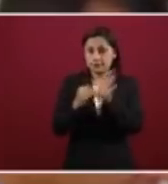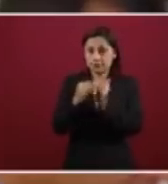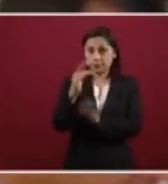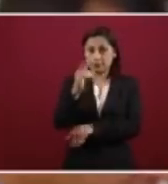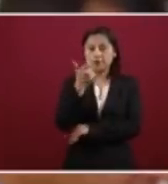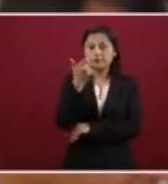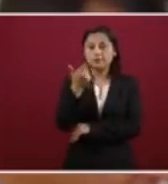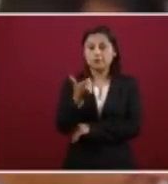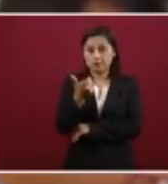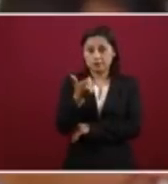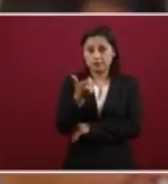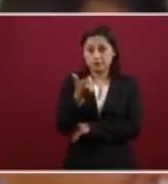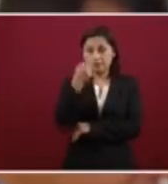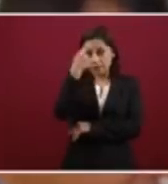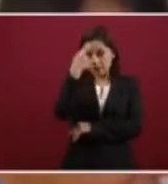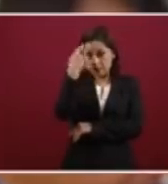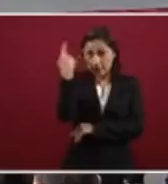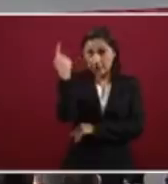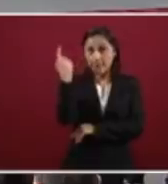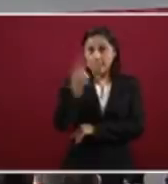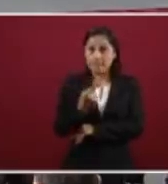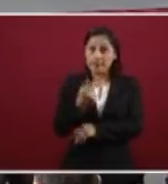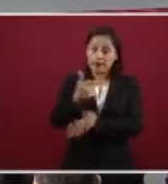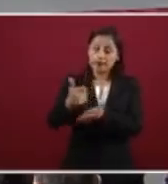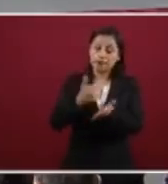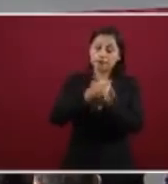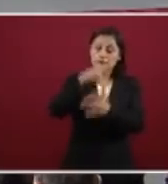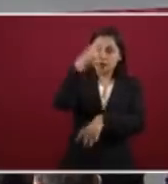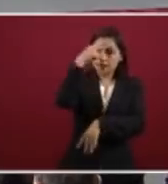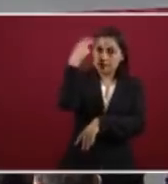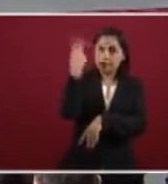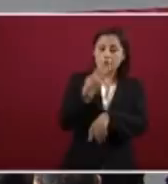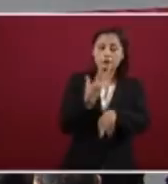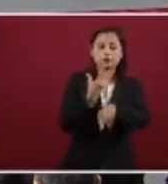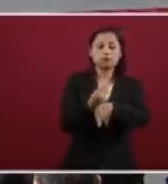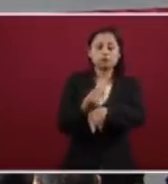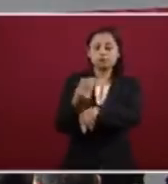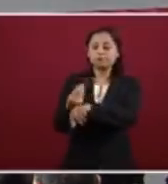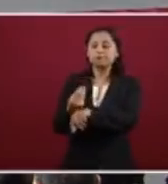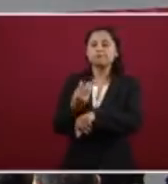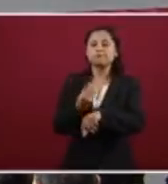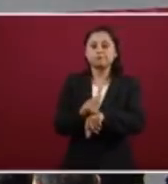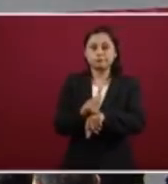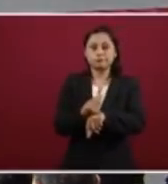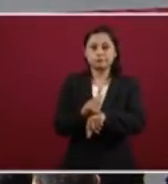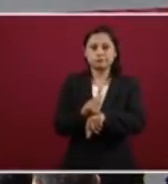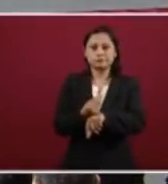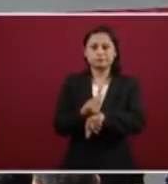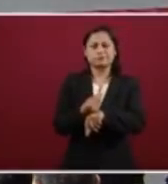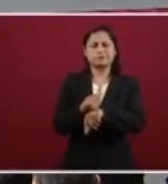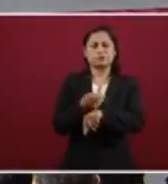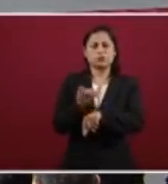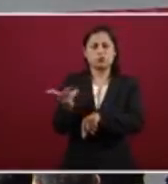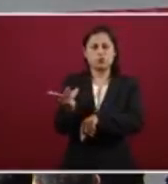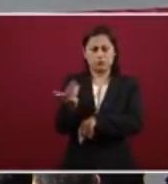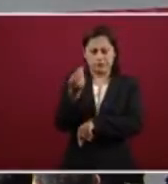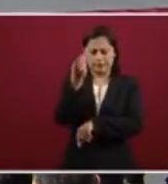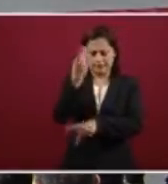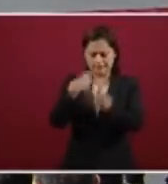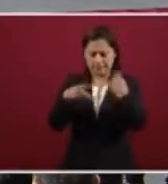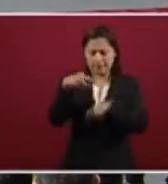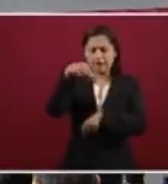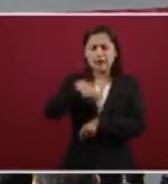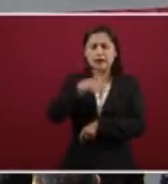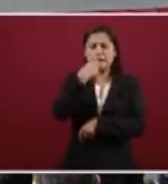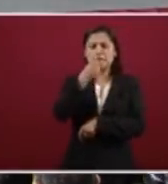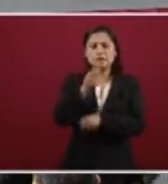pesos para la reconstrucción de la Ciudad de México. Yo sé que ustedes dijeron aquí que no son investigadores, pero quisiera saber